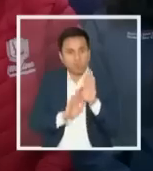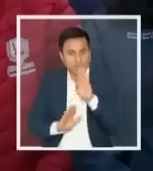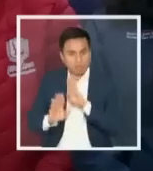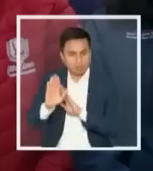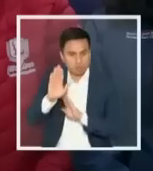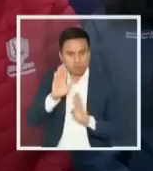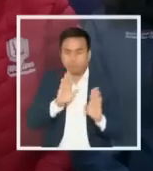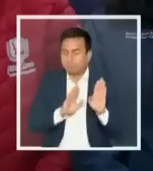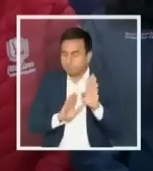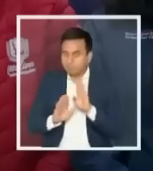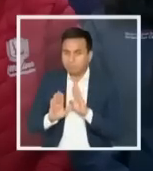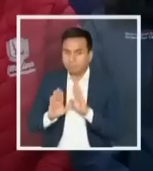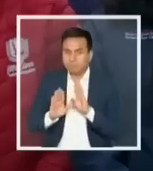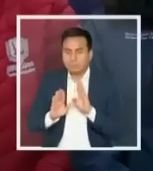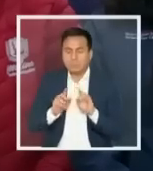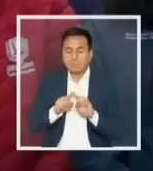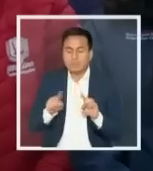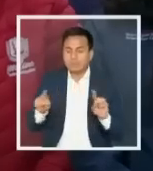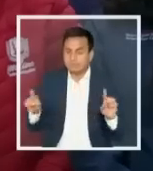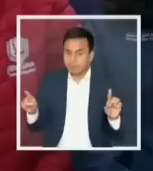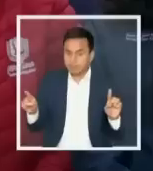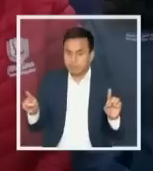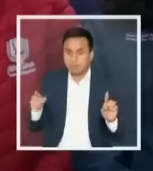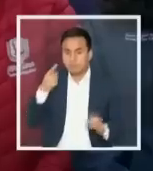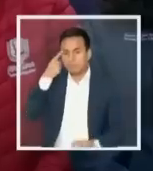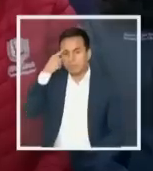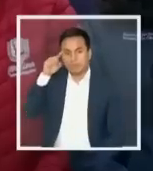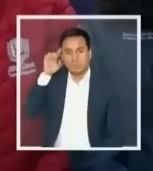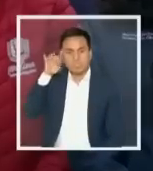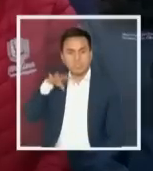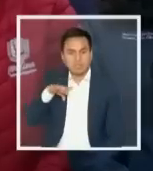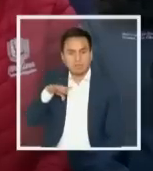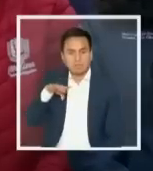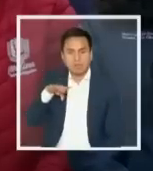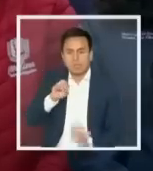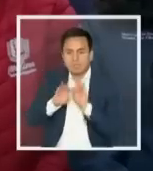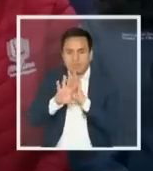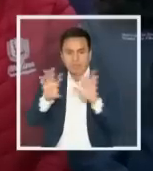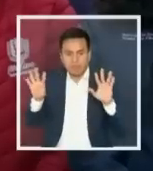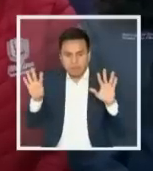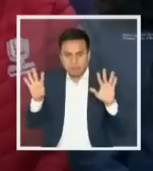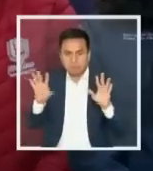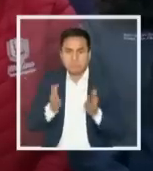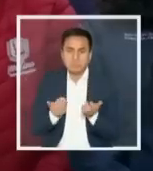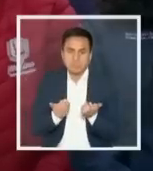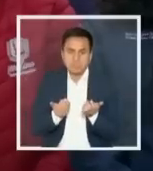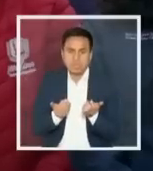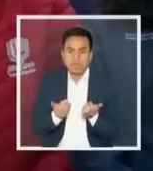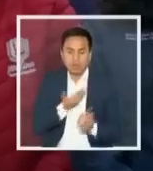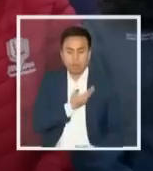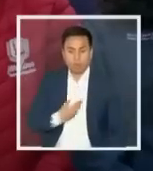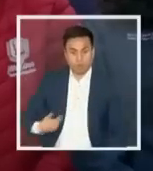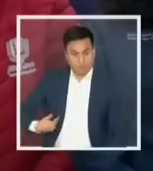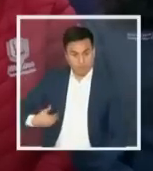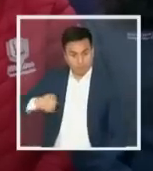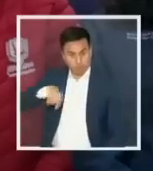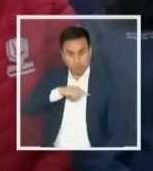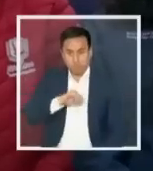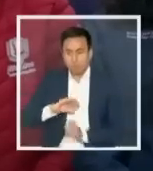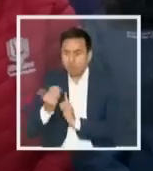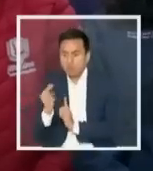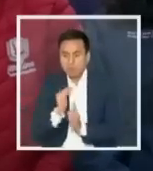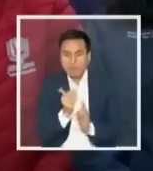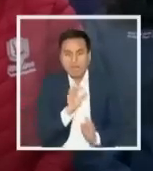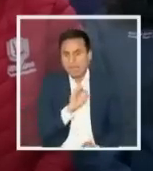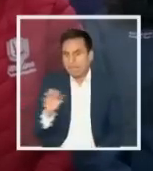cuidadosos en distinguir, pero que se sepa de manera muy clara que desde el gobierno no se va a proteger